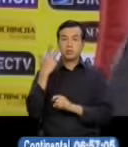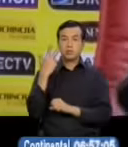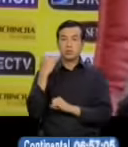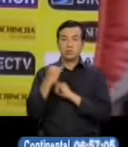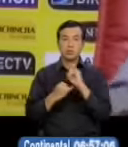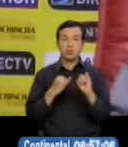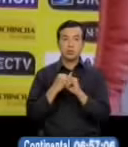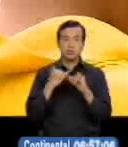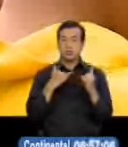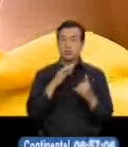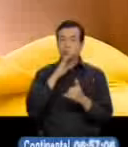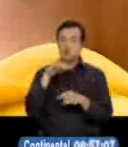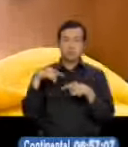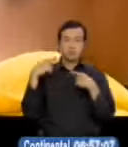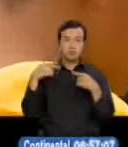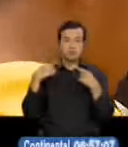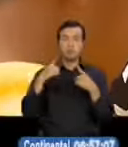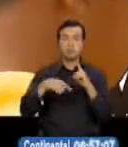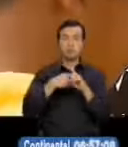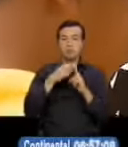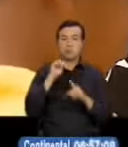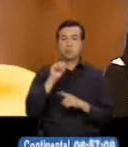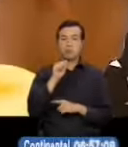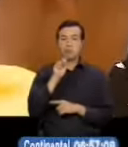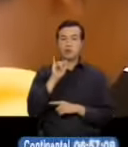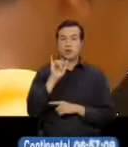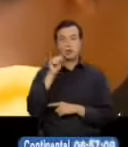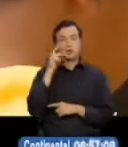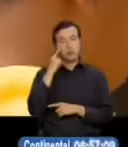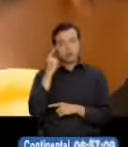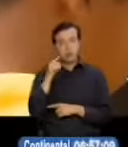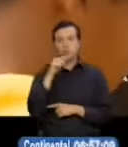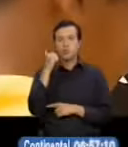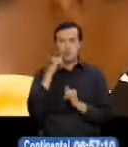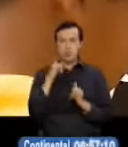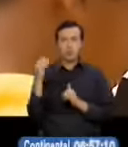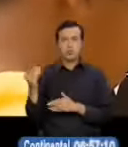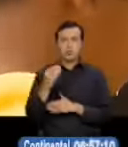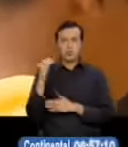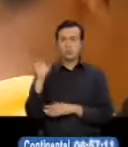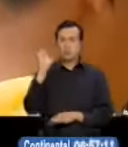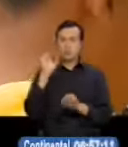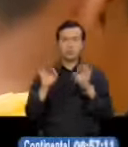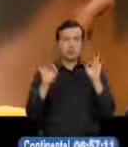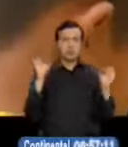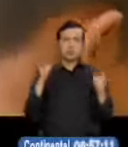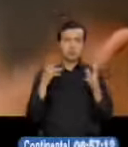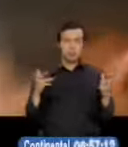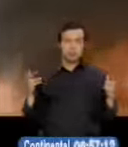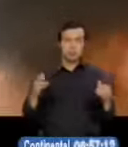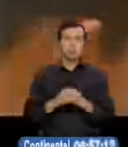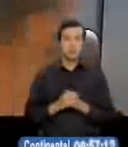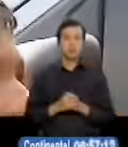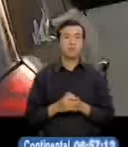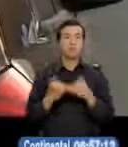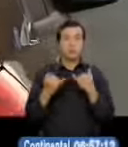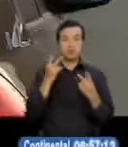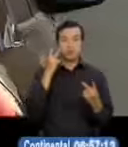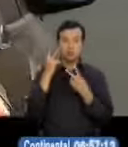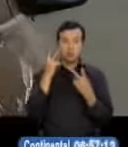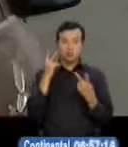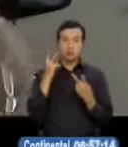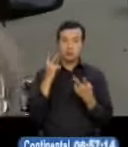juegan continuamente, más Matías, que es uno de los seleccionados, más otros jugadores jóvenes que están saliendo. O sea, hoy se ve